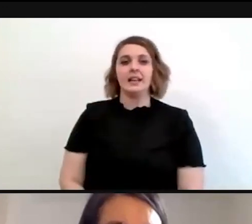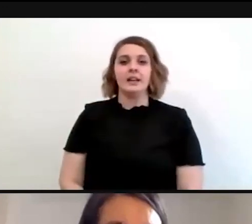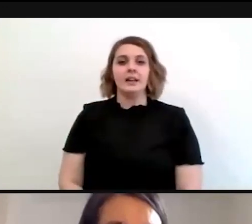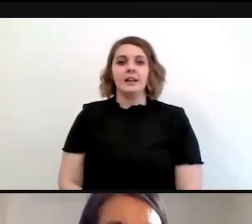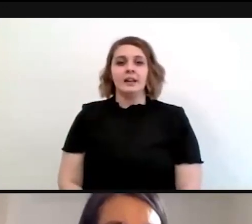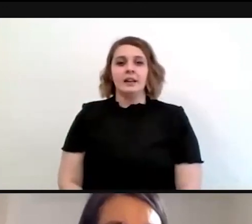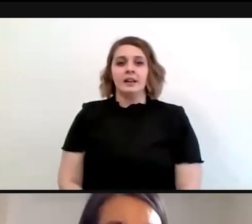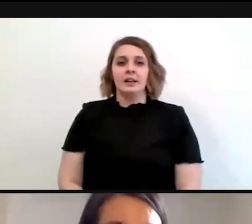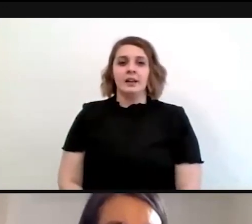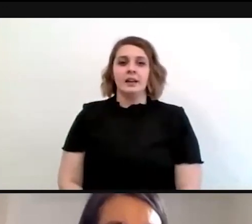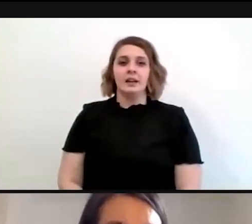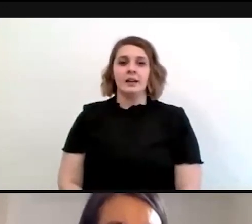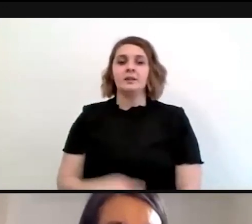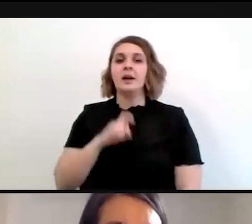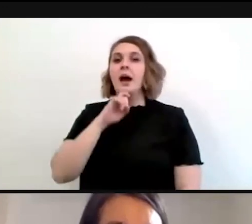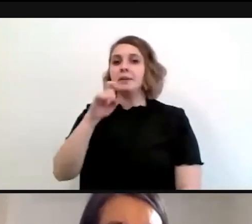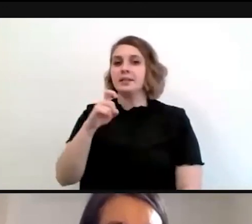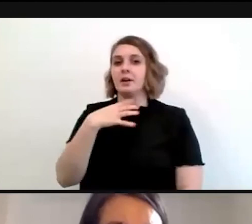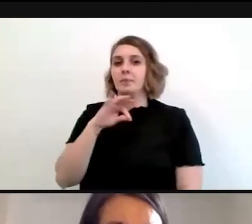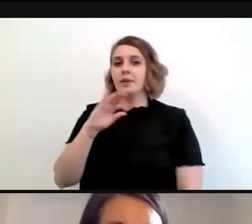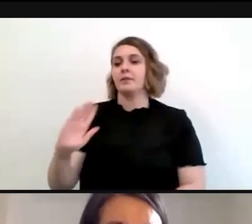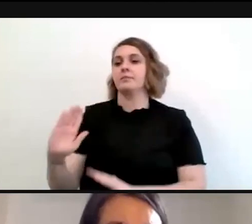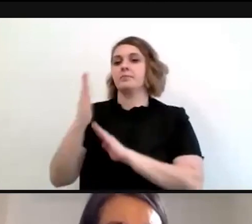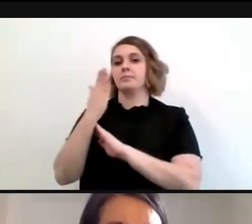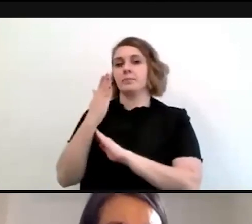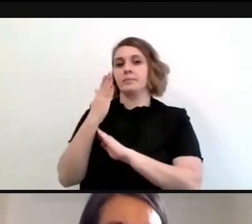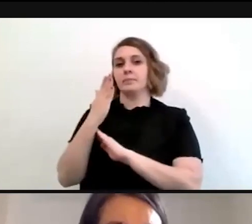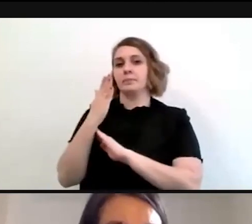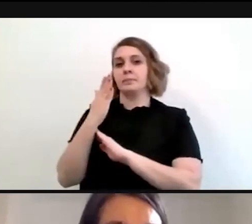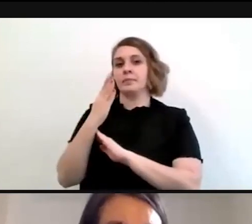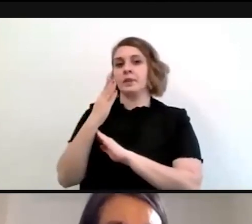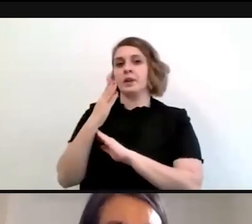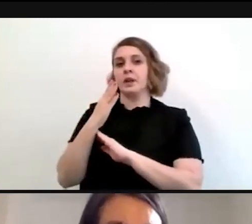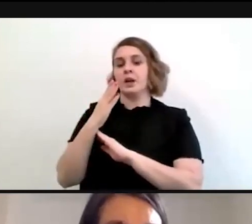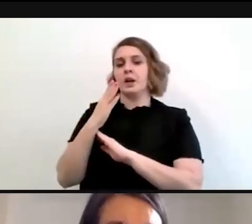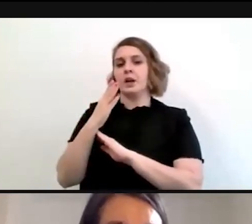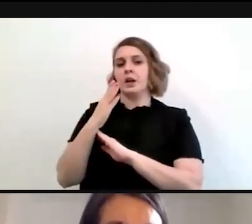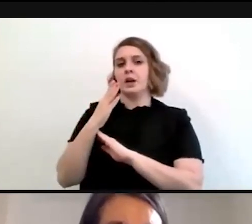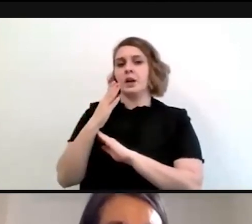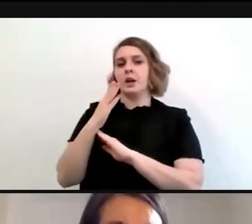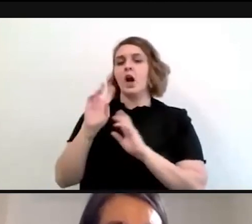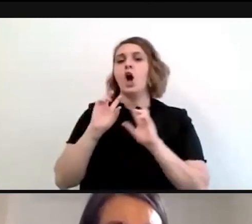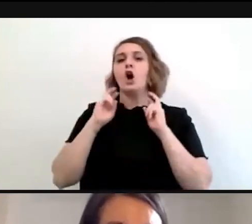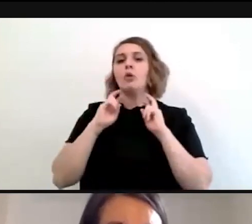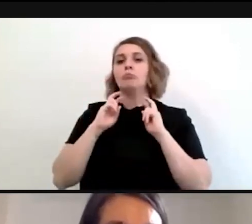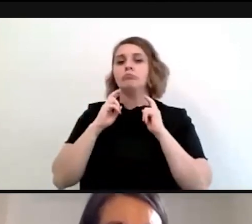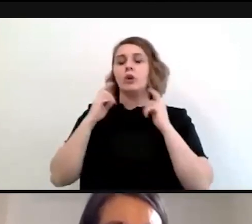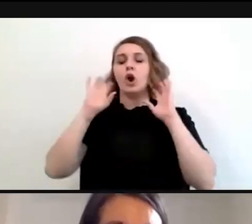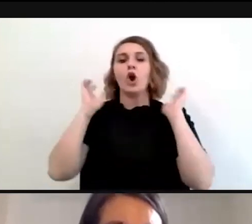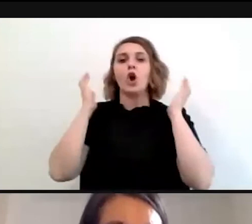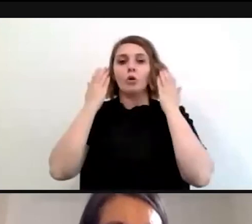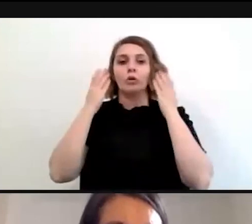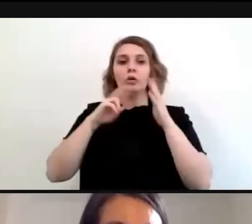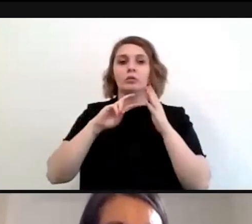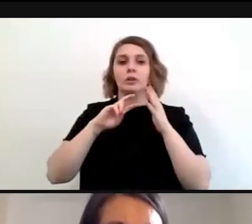podéis presentar comunicaciones al Congreso de Tecnología y Turismo, también en salud, que tenemos este año,